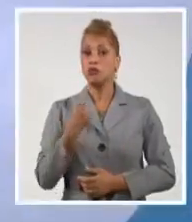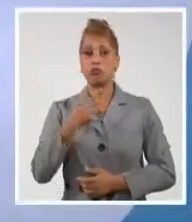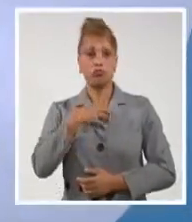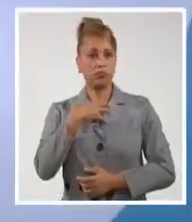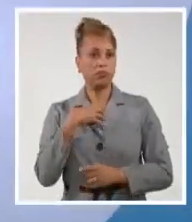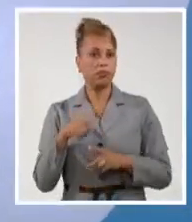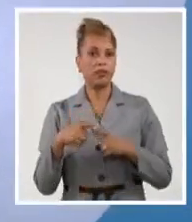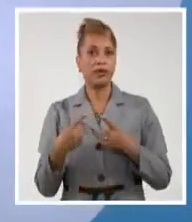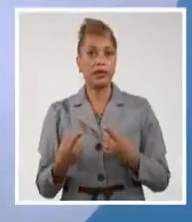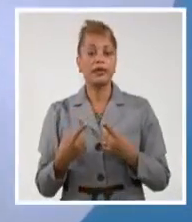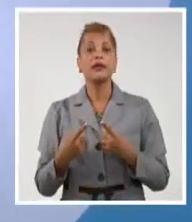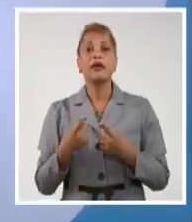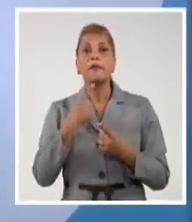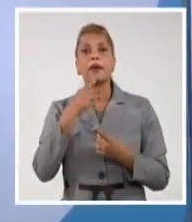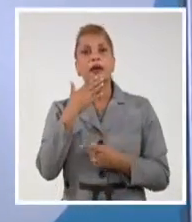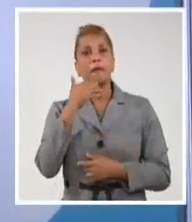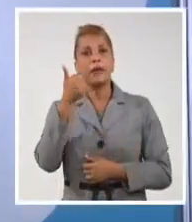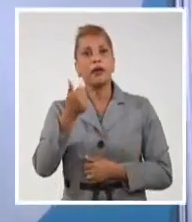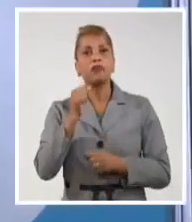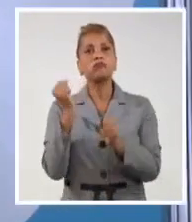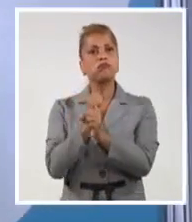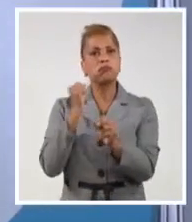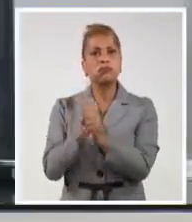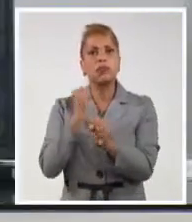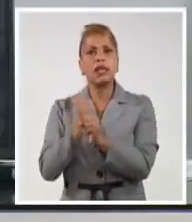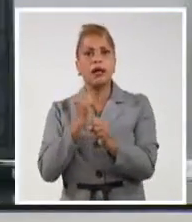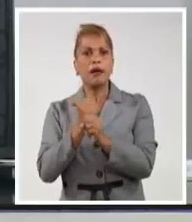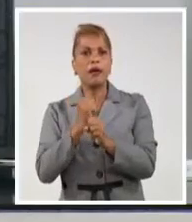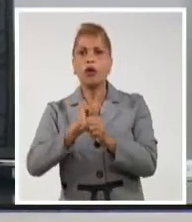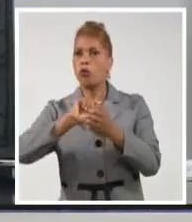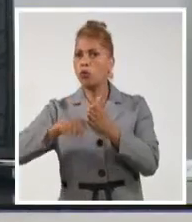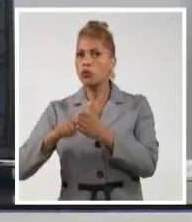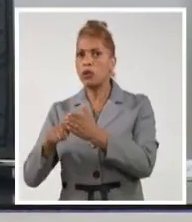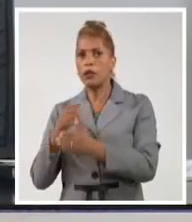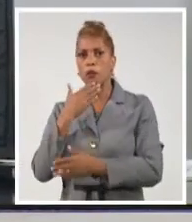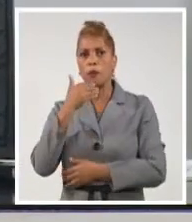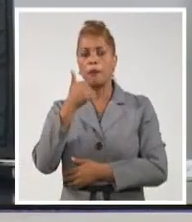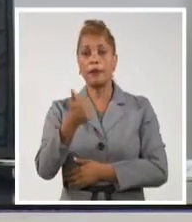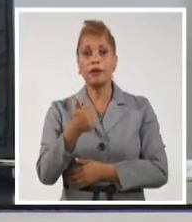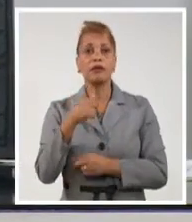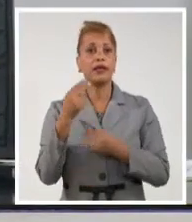tenemos, para satisfacer estas contrataciones,